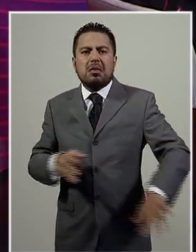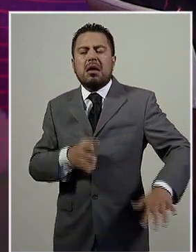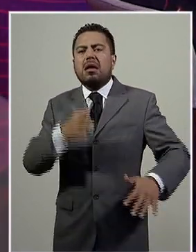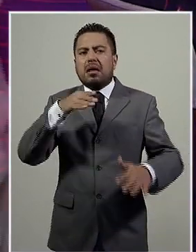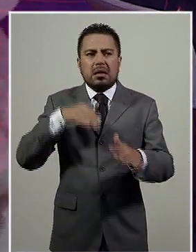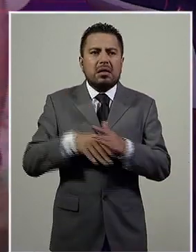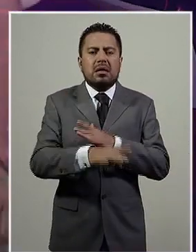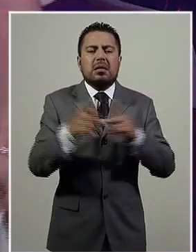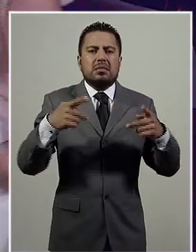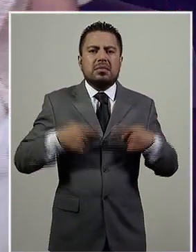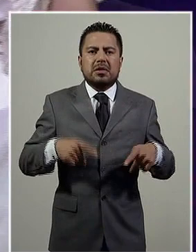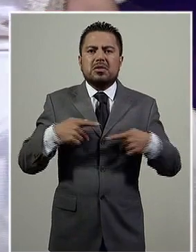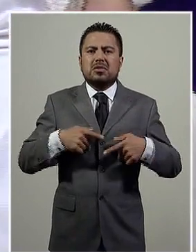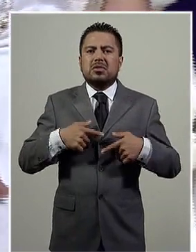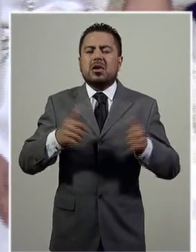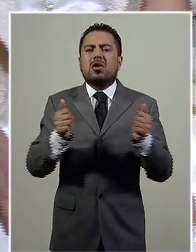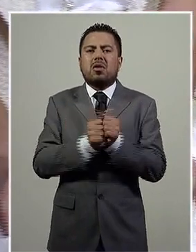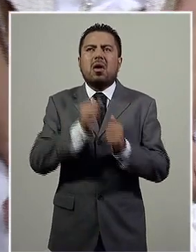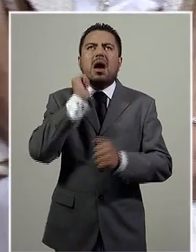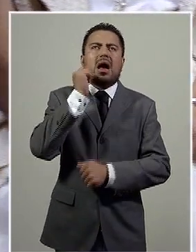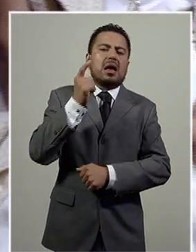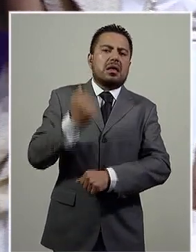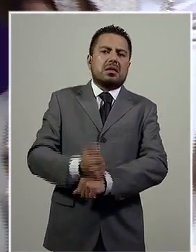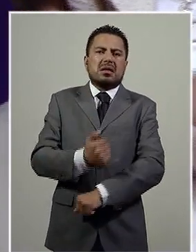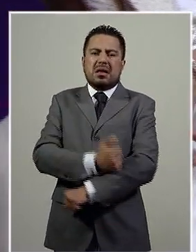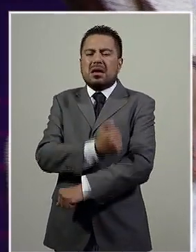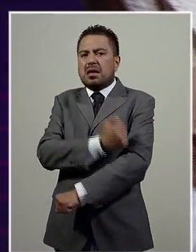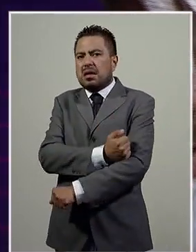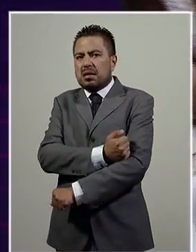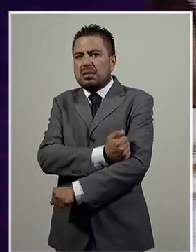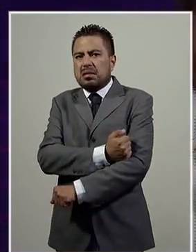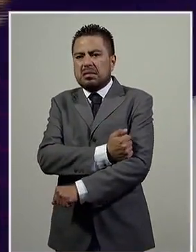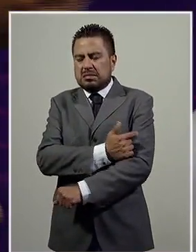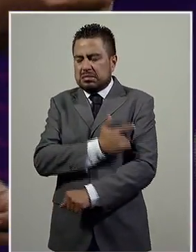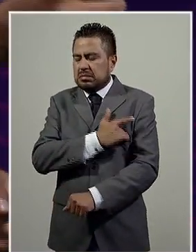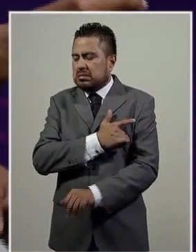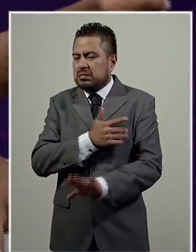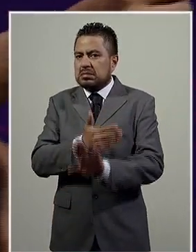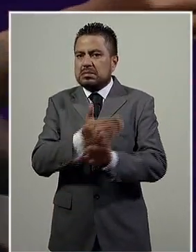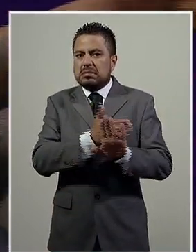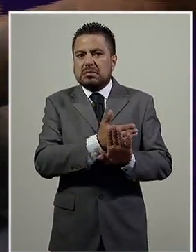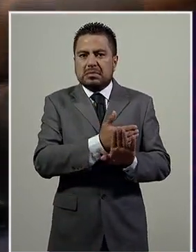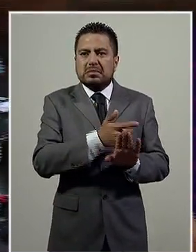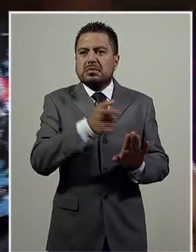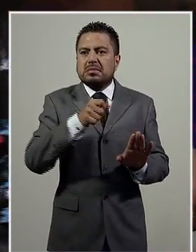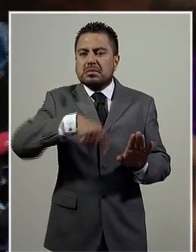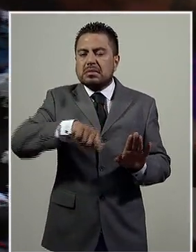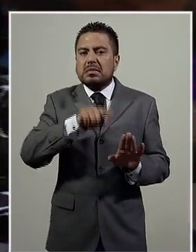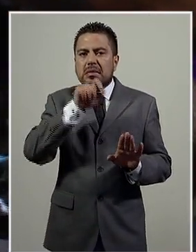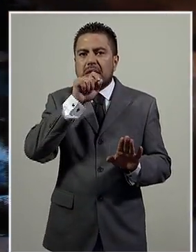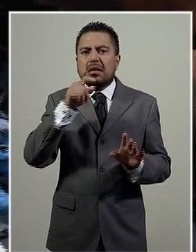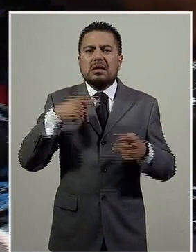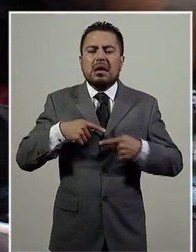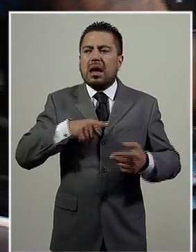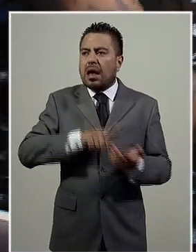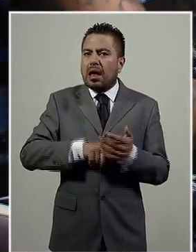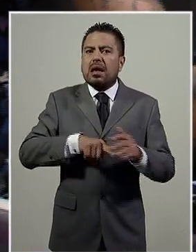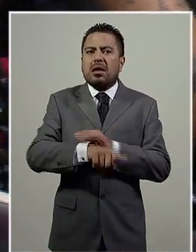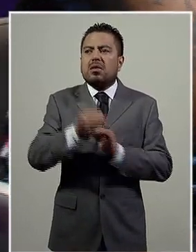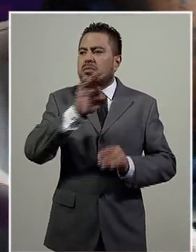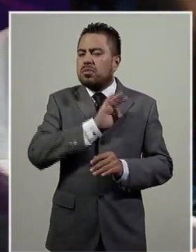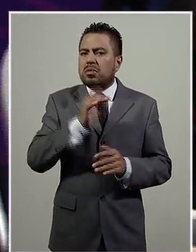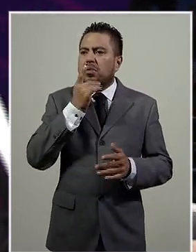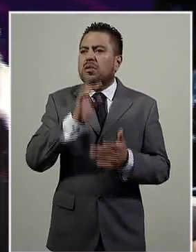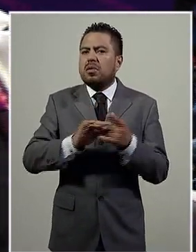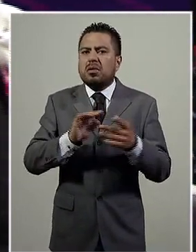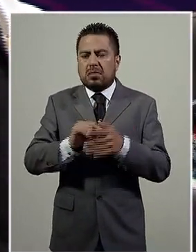entrar a personas con algún tatuaje si les parecía ofensivo. Y si le parecía ofensivo a una persona dentro del parque, le podían decir que se